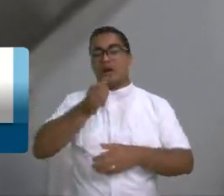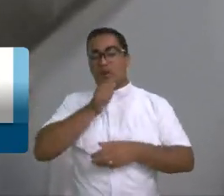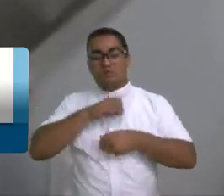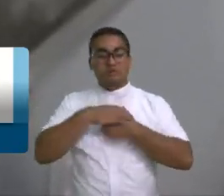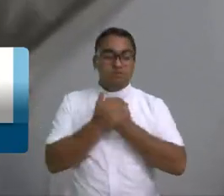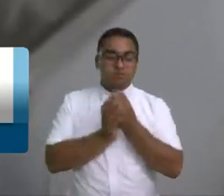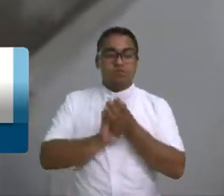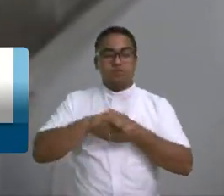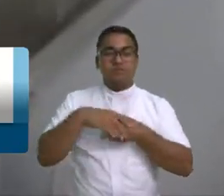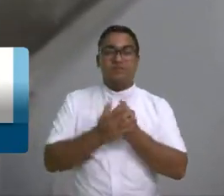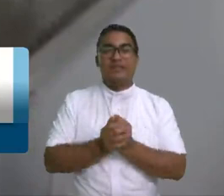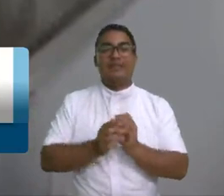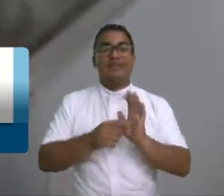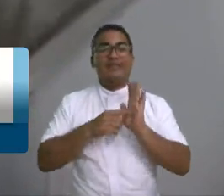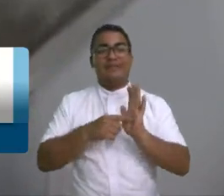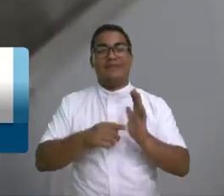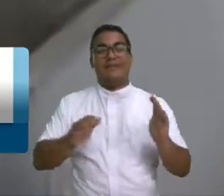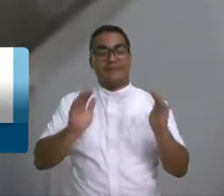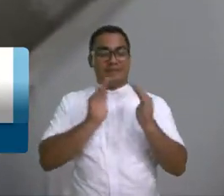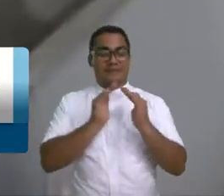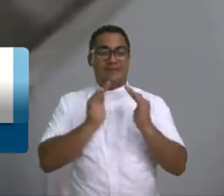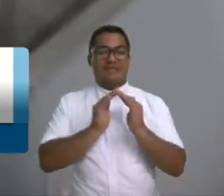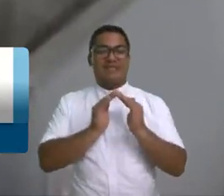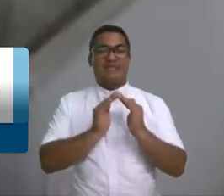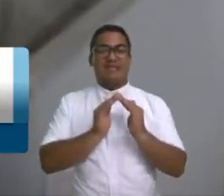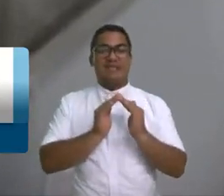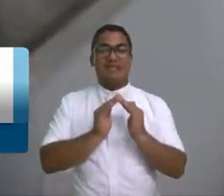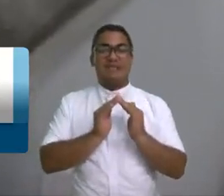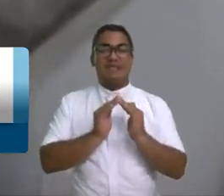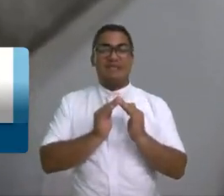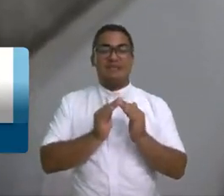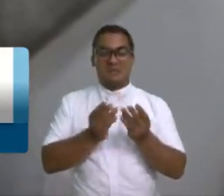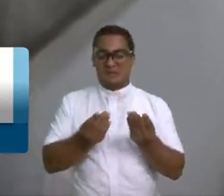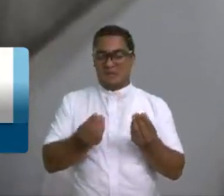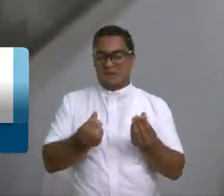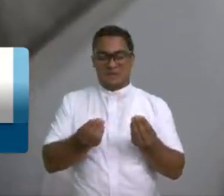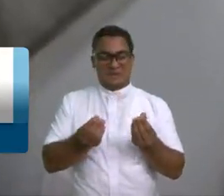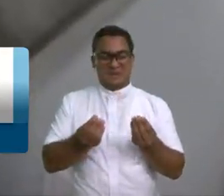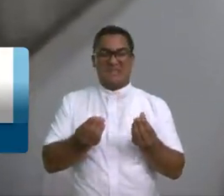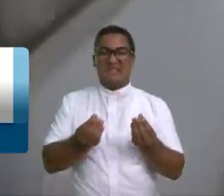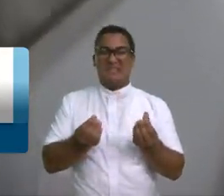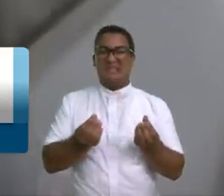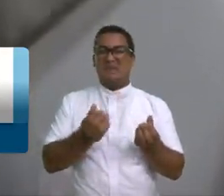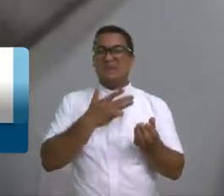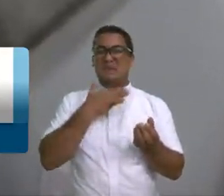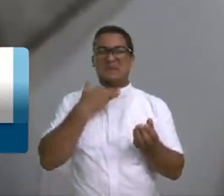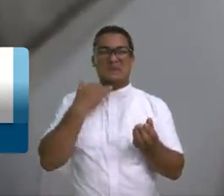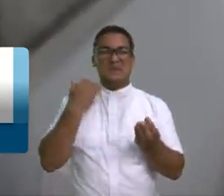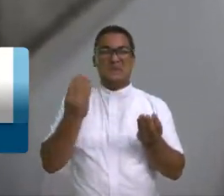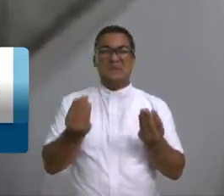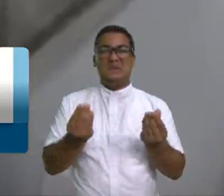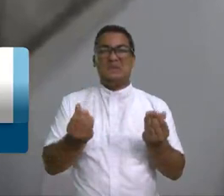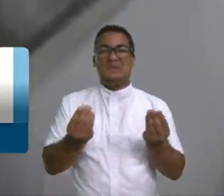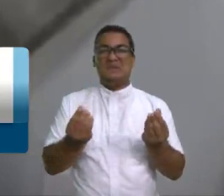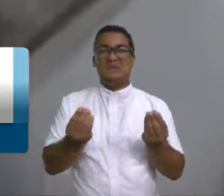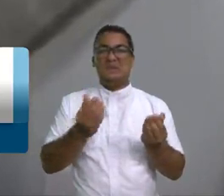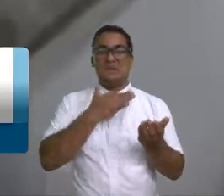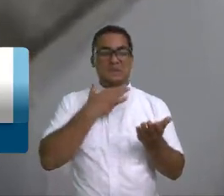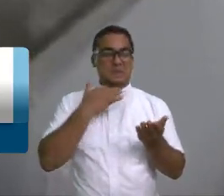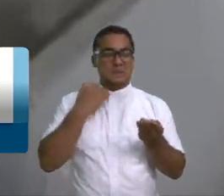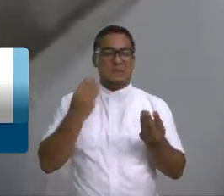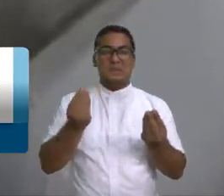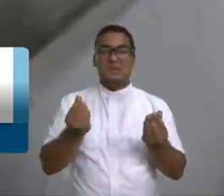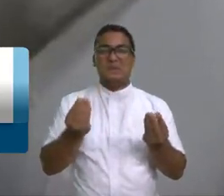incluso en nuestra casa, de repente nos sentimos las manos, se siente, se percibe que tocaste un objeto que posiblemente